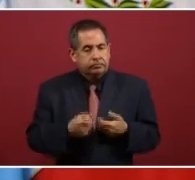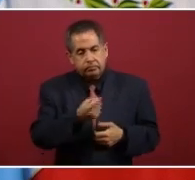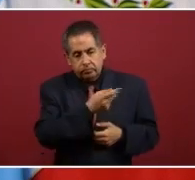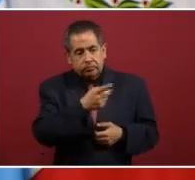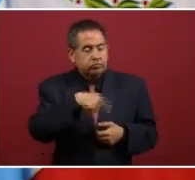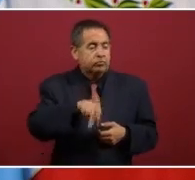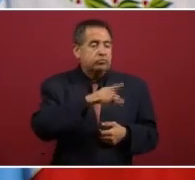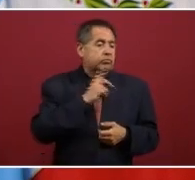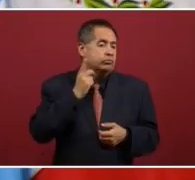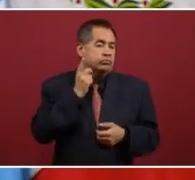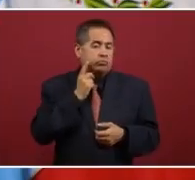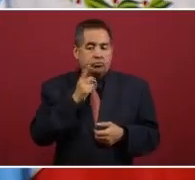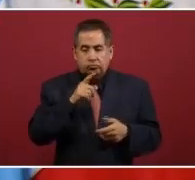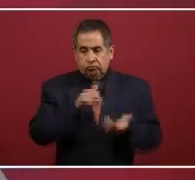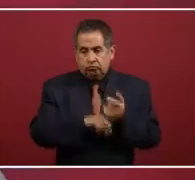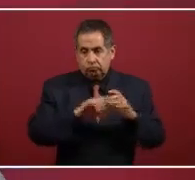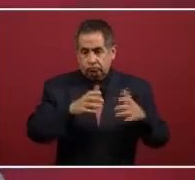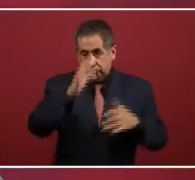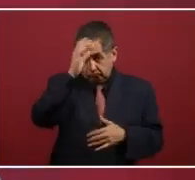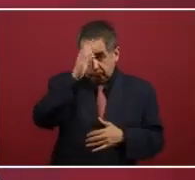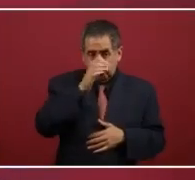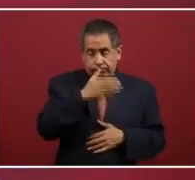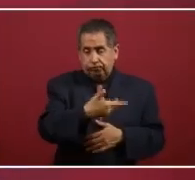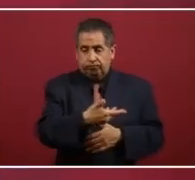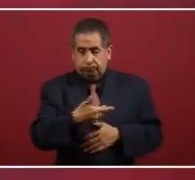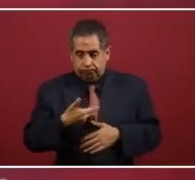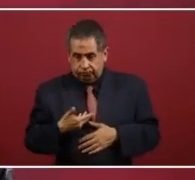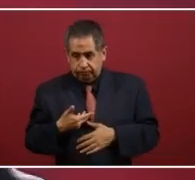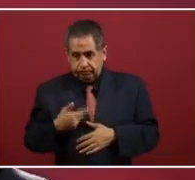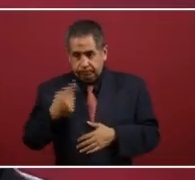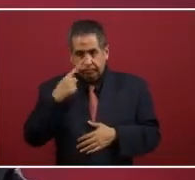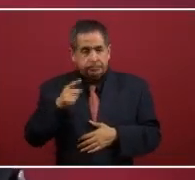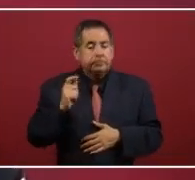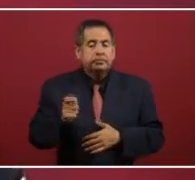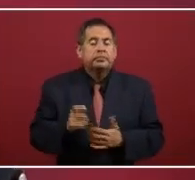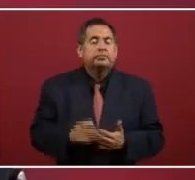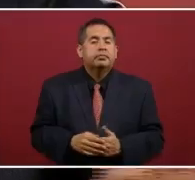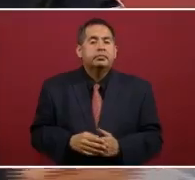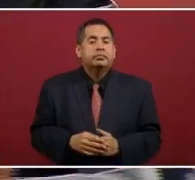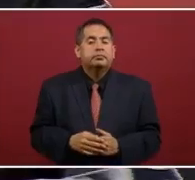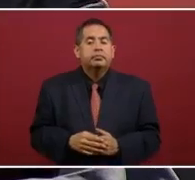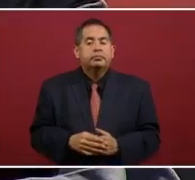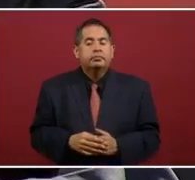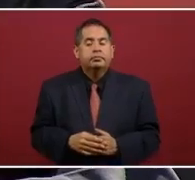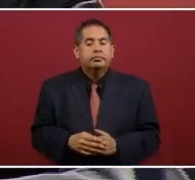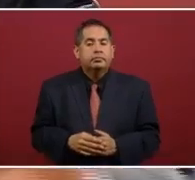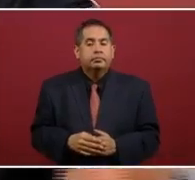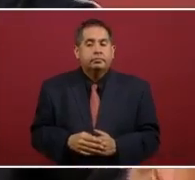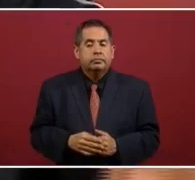legisladores de Coahuila para que se viera